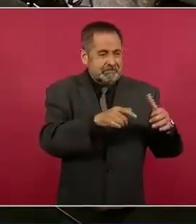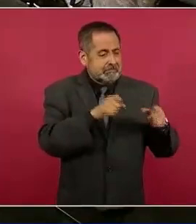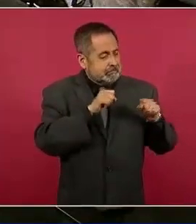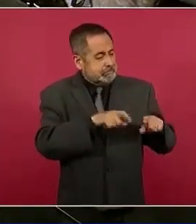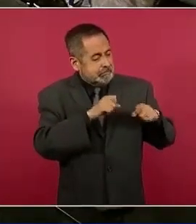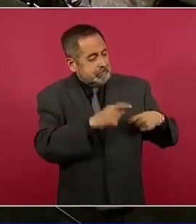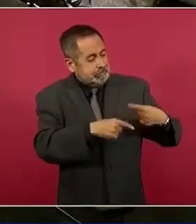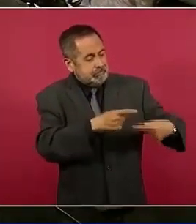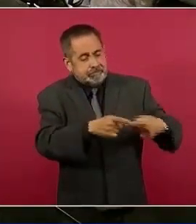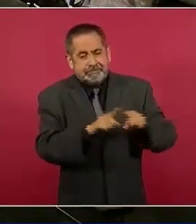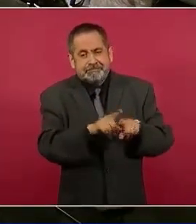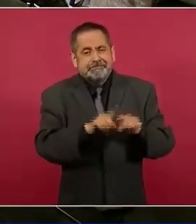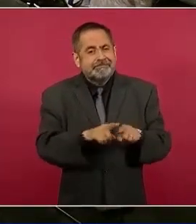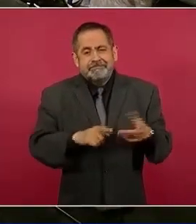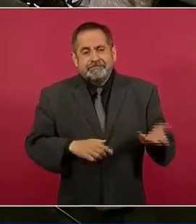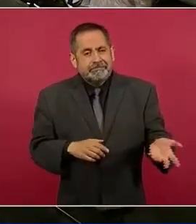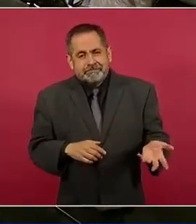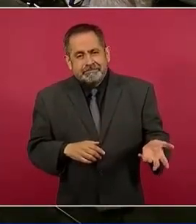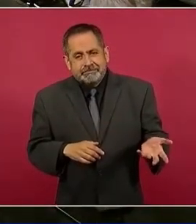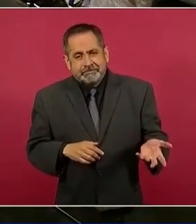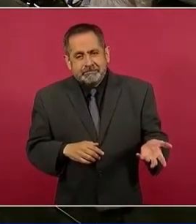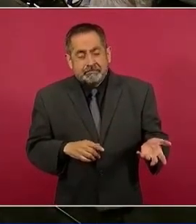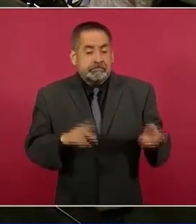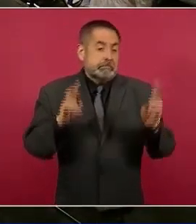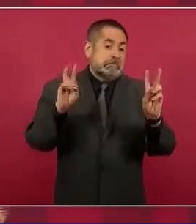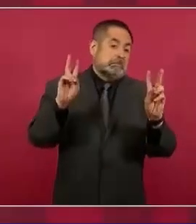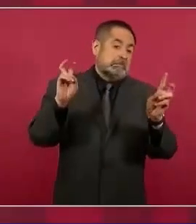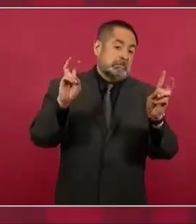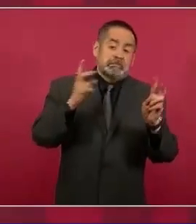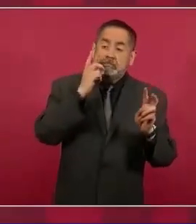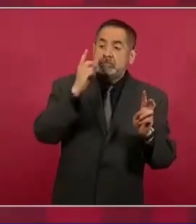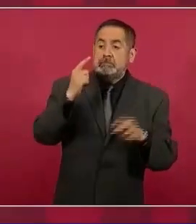que son demócratas